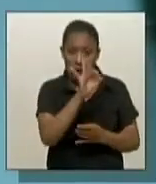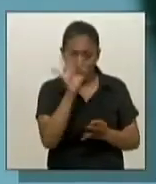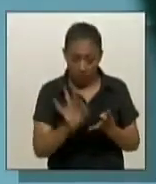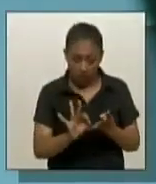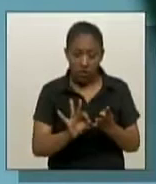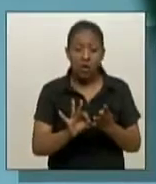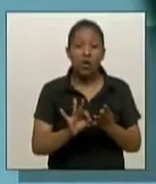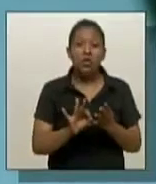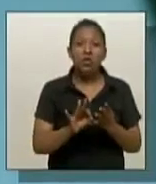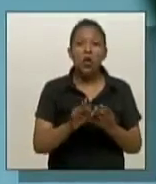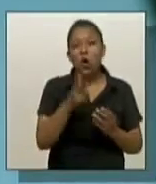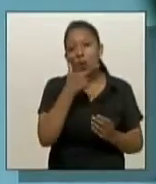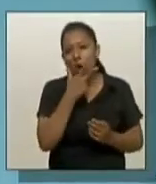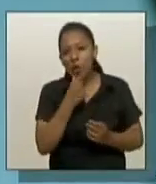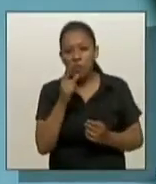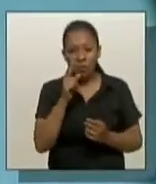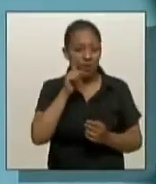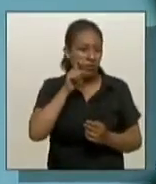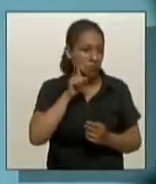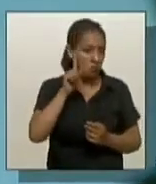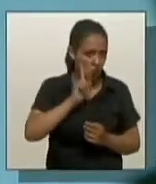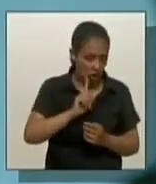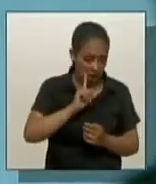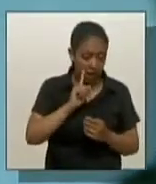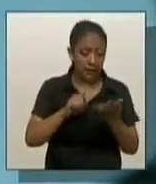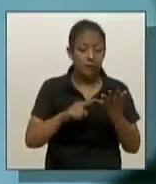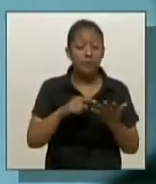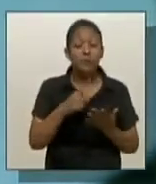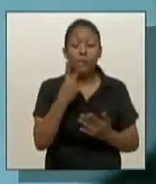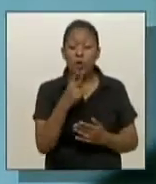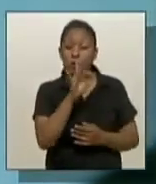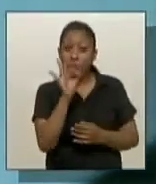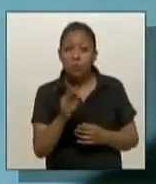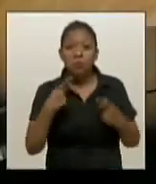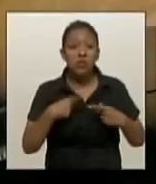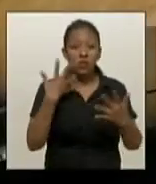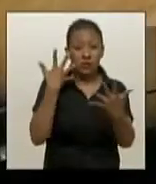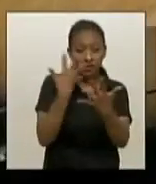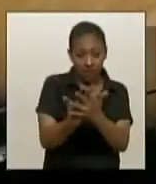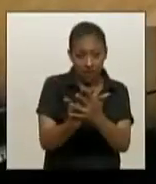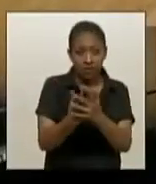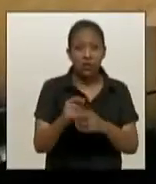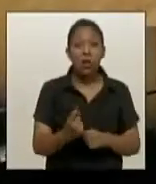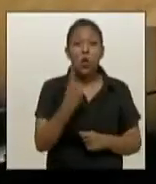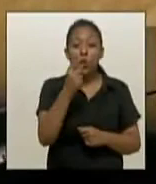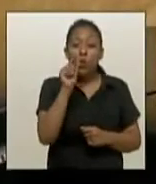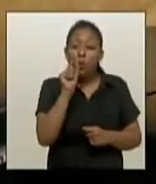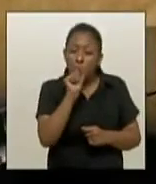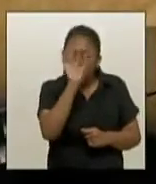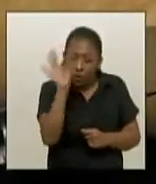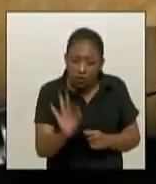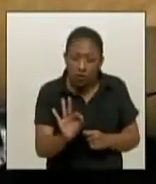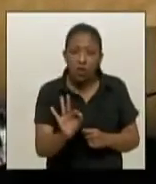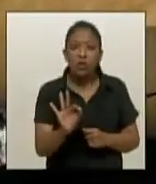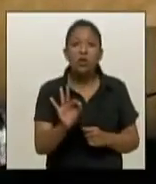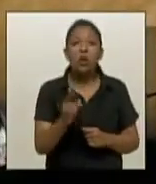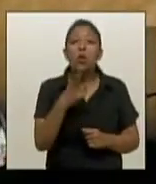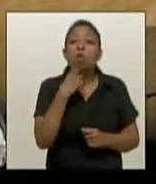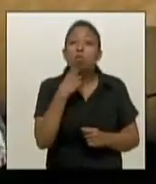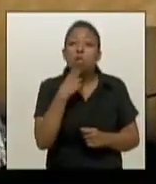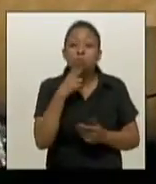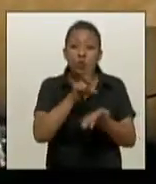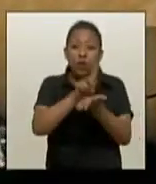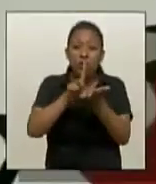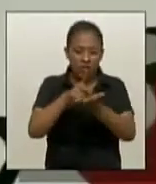hombres heterosexuales. En un 2%, las personas privadas de su libertad. Y en un 1%, los usuarios de